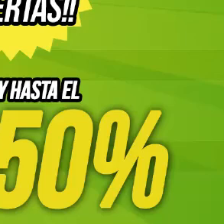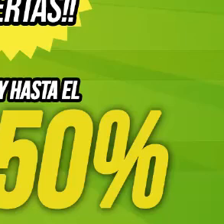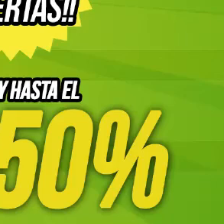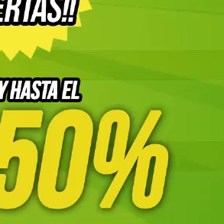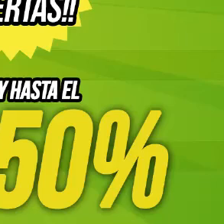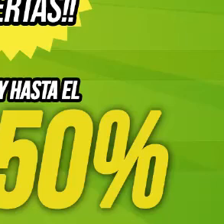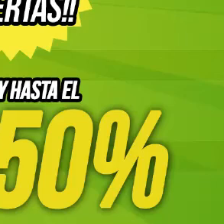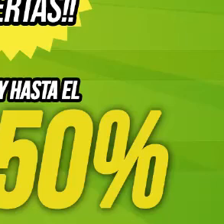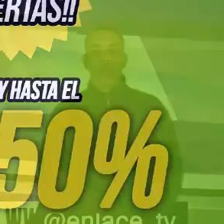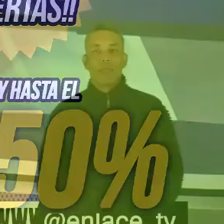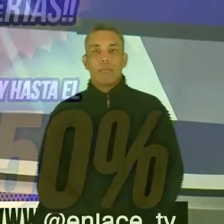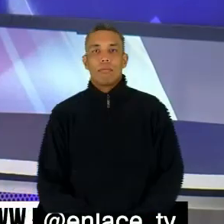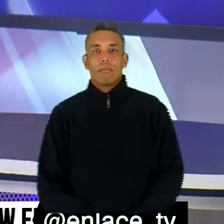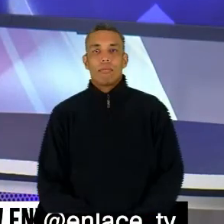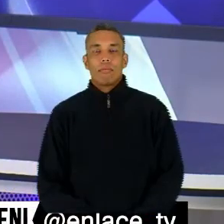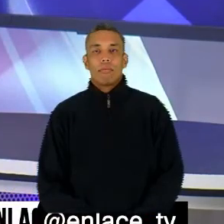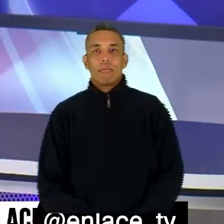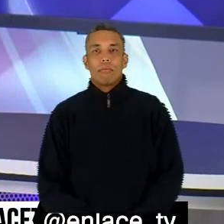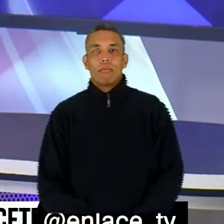da más.